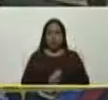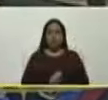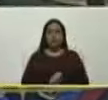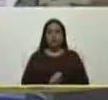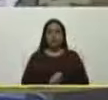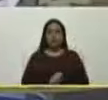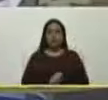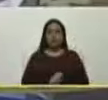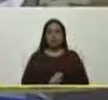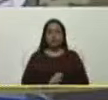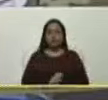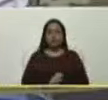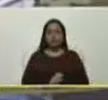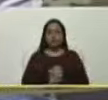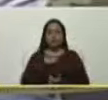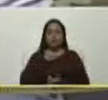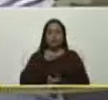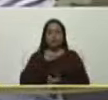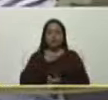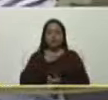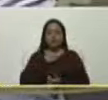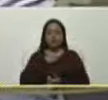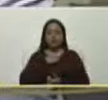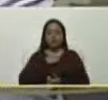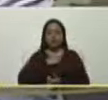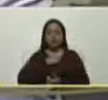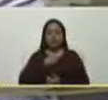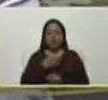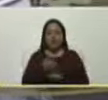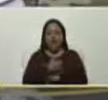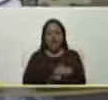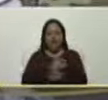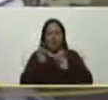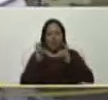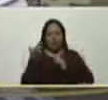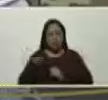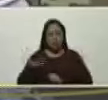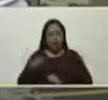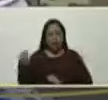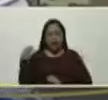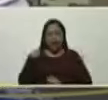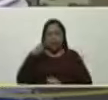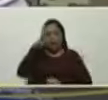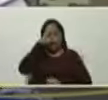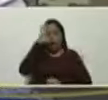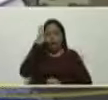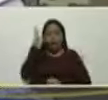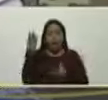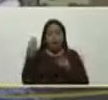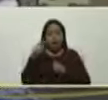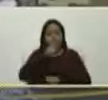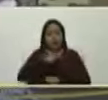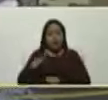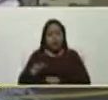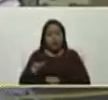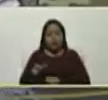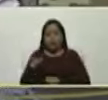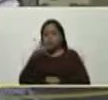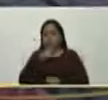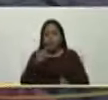ministra Magali, está un tema que me decía Diosdado, que mucha gente perdió sus